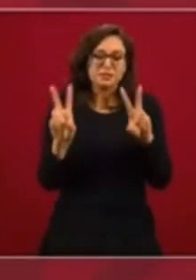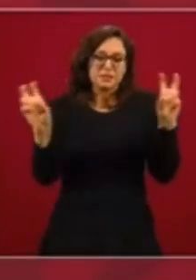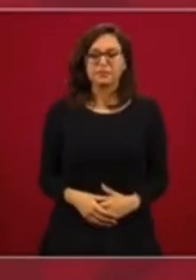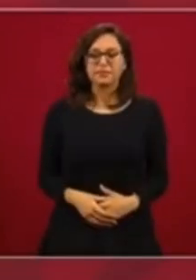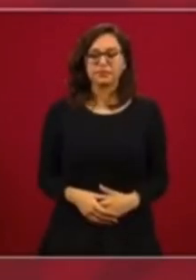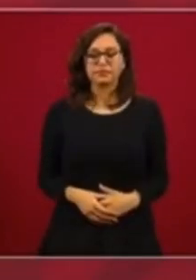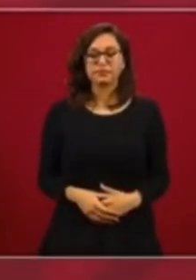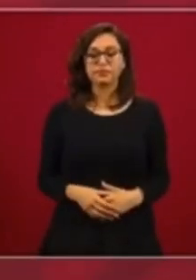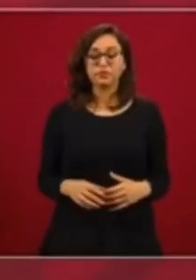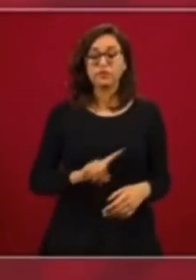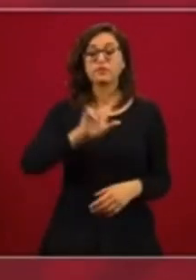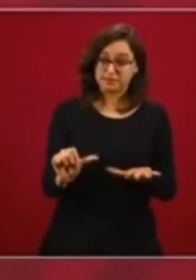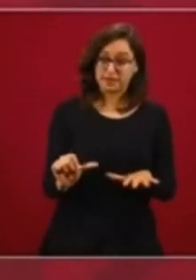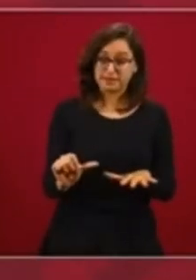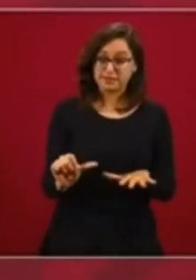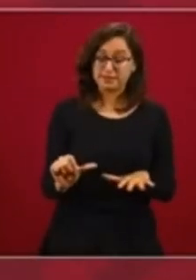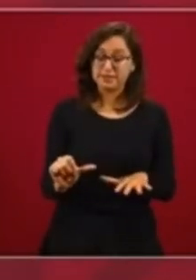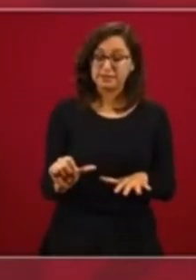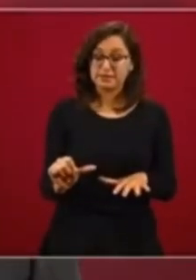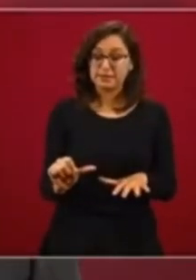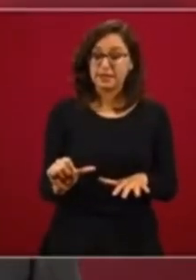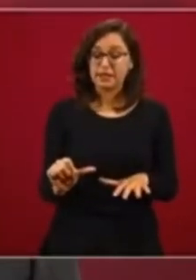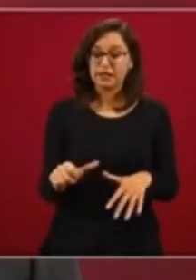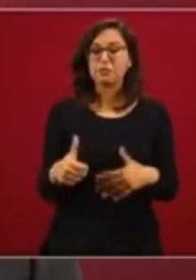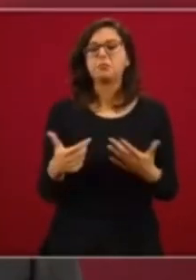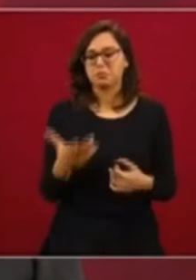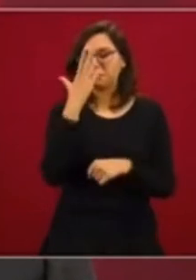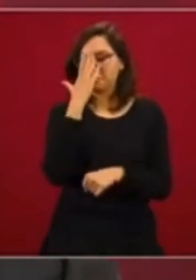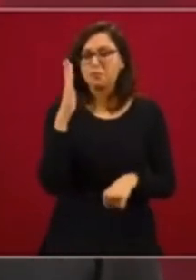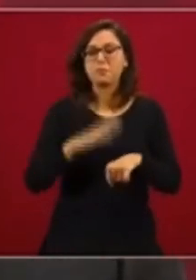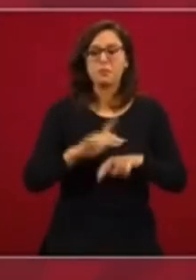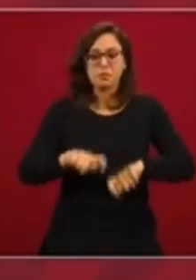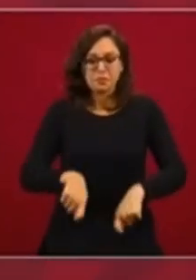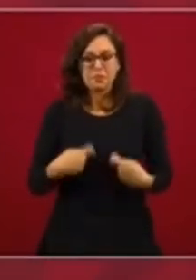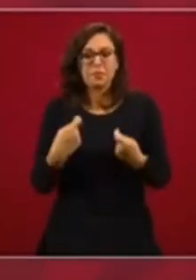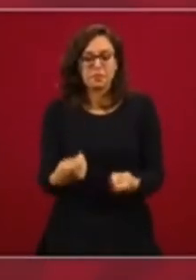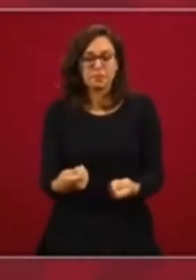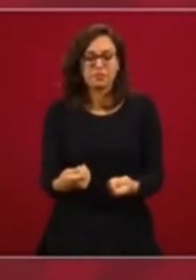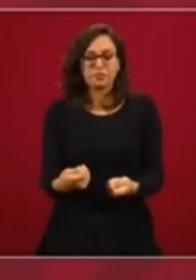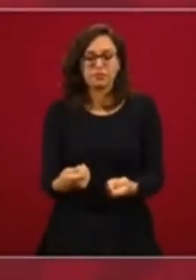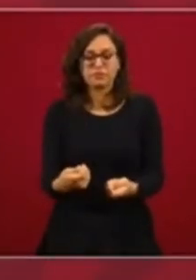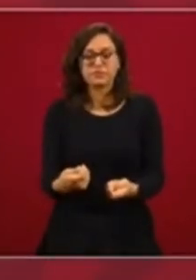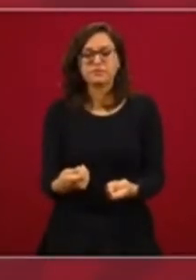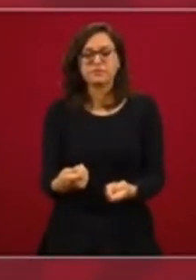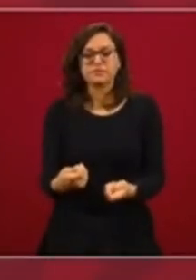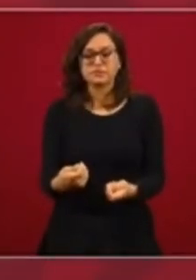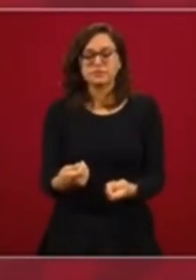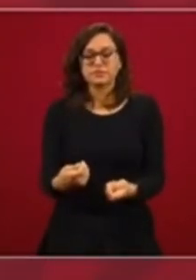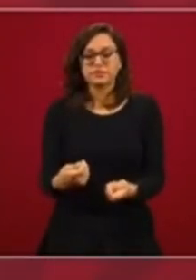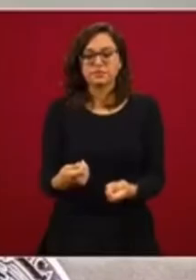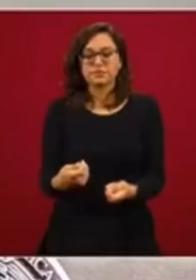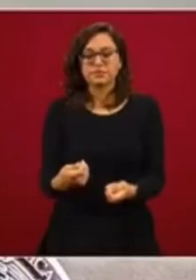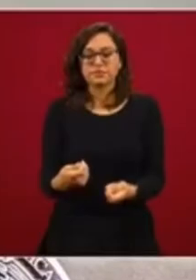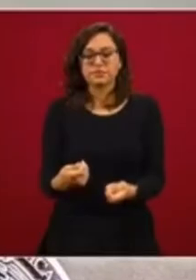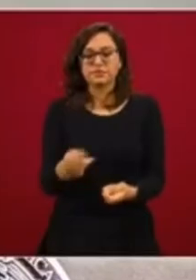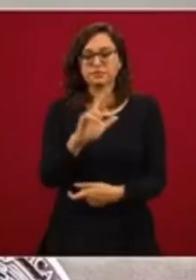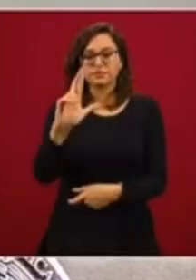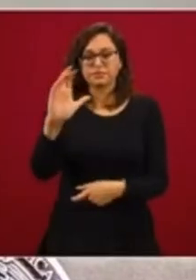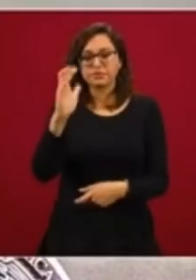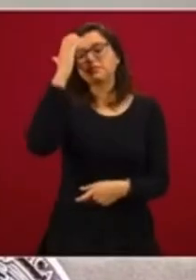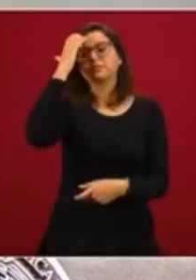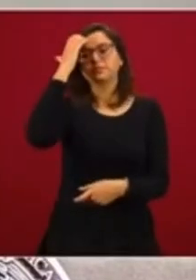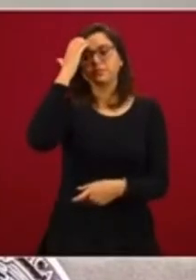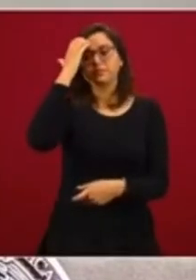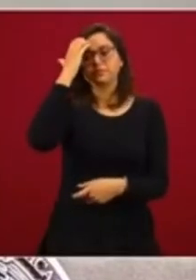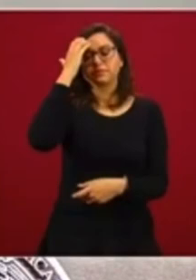escenografía. Al día siguiente va a ser una conmemoración y entrega, el día 16, de reconocimientos